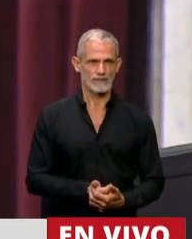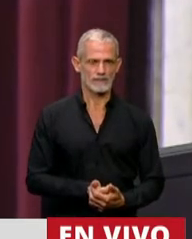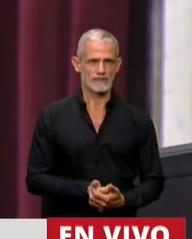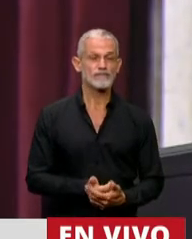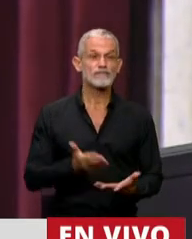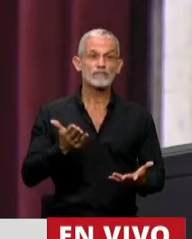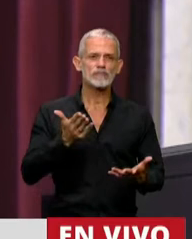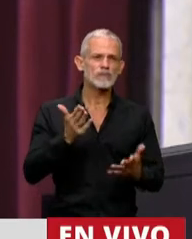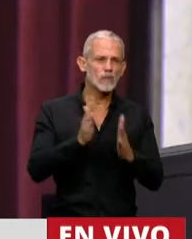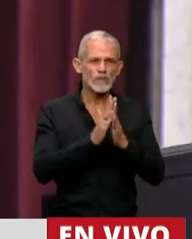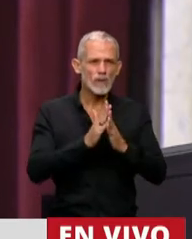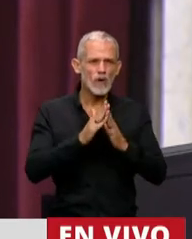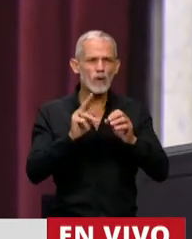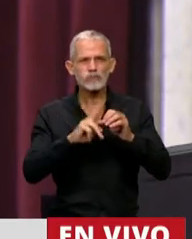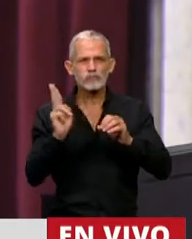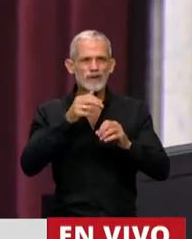Si puede corregir.